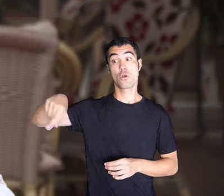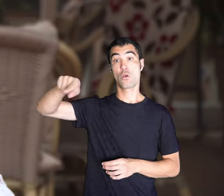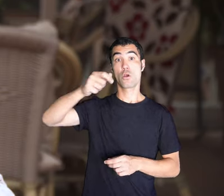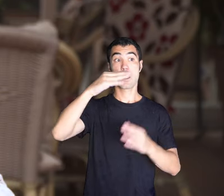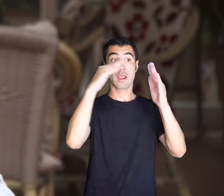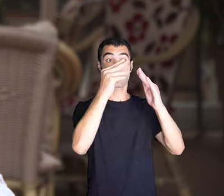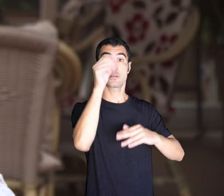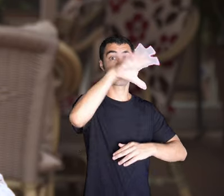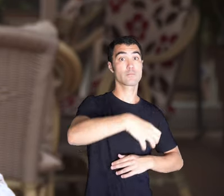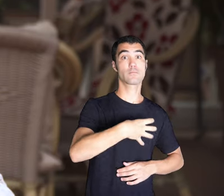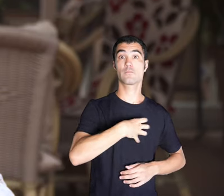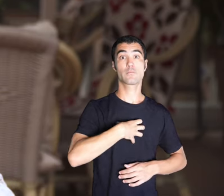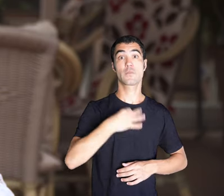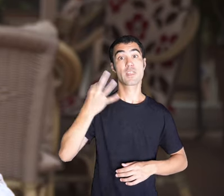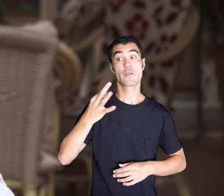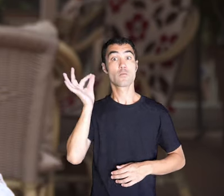no había trabajado.